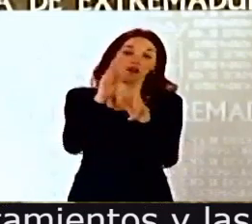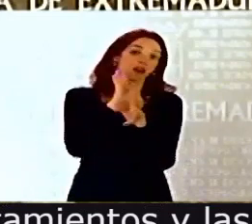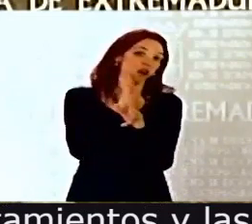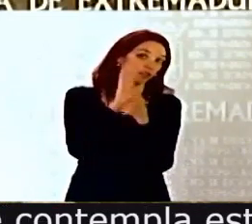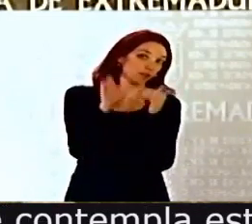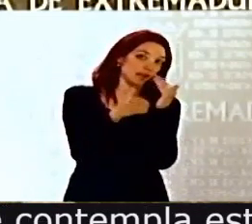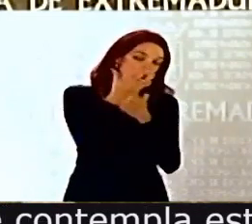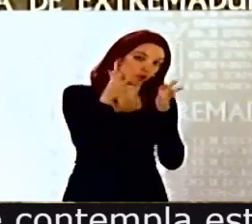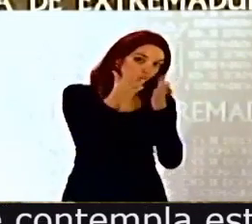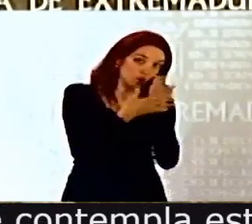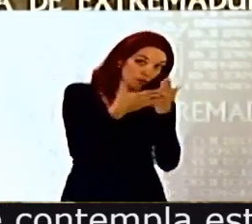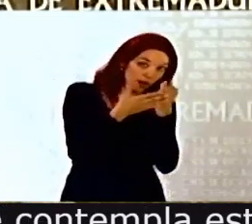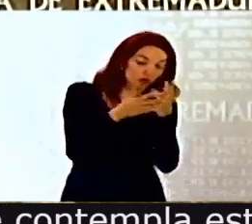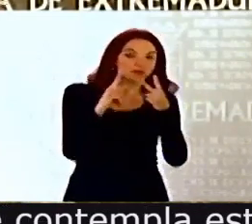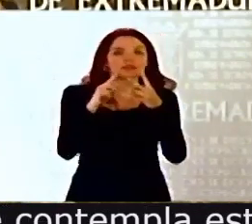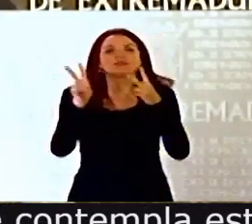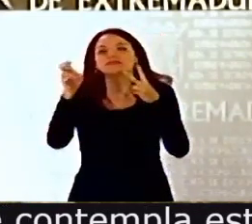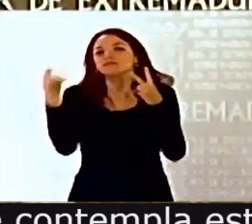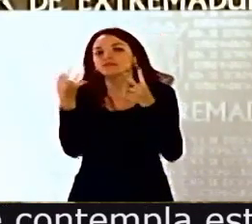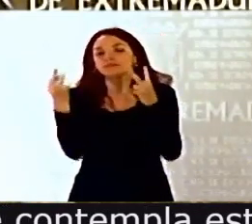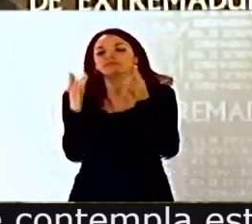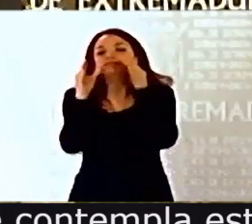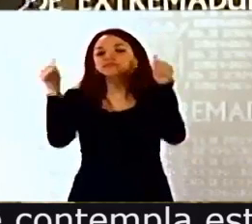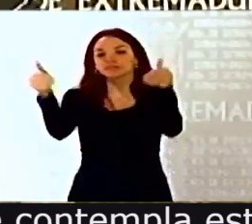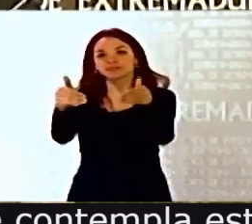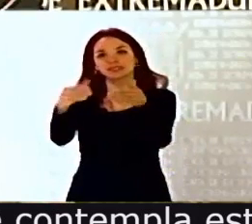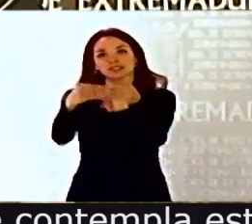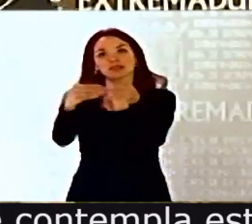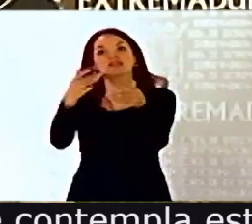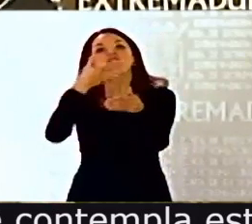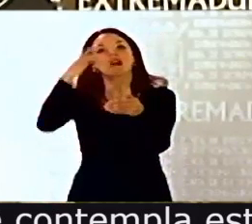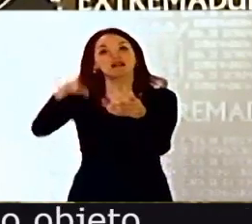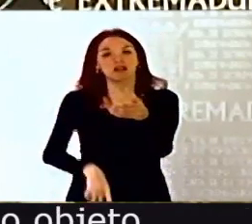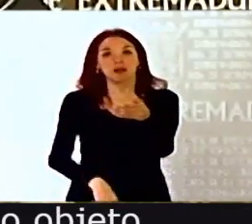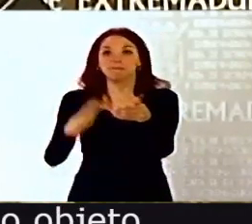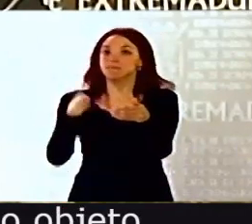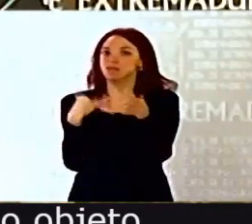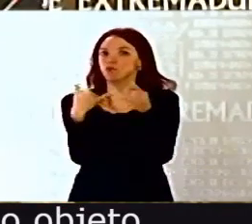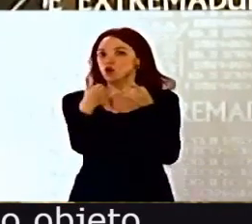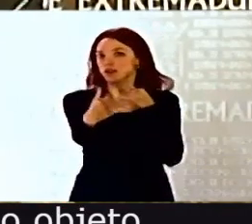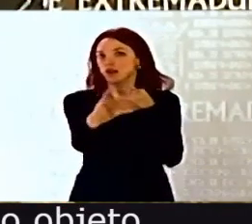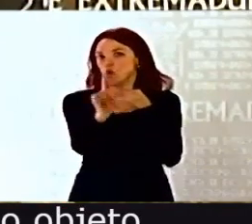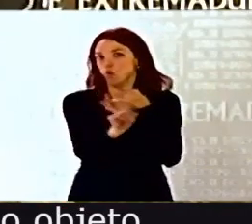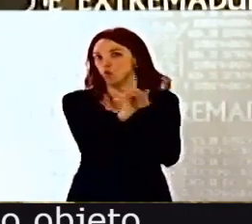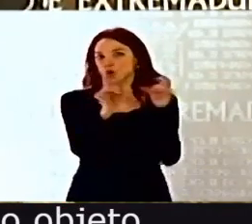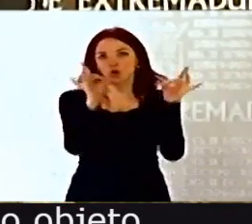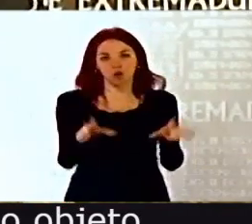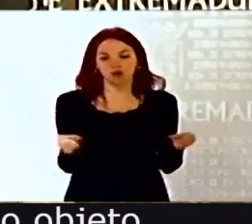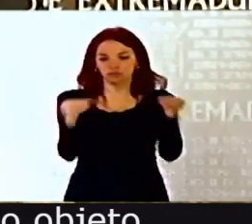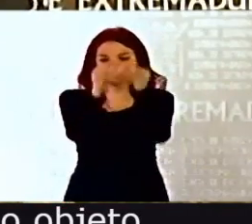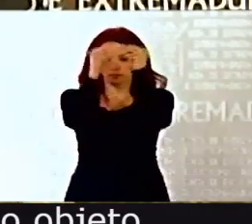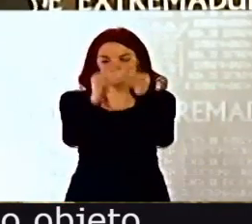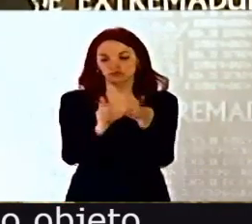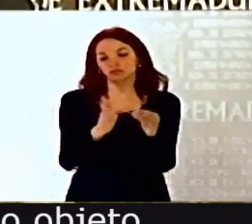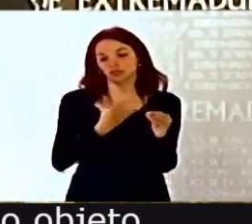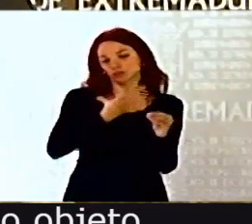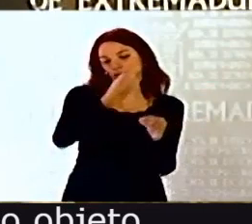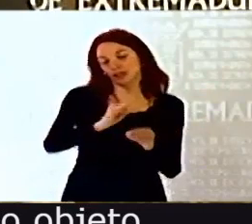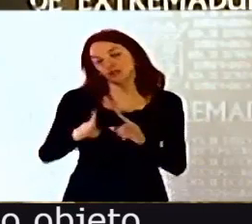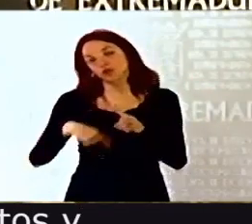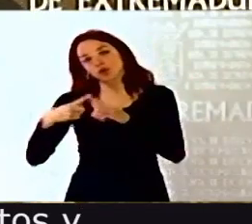Gobierno tiene como objeto beneficiar a los mismos que la línea 1, ayuntamientos y mancomunidades, y